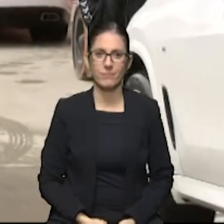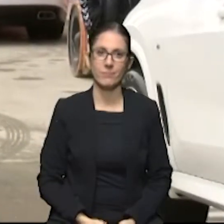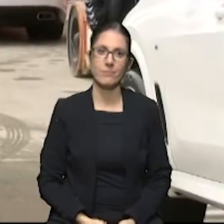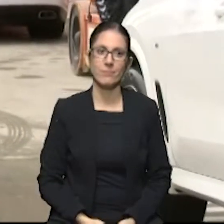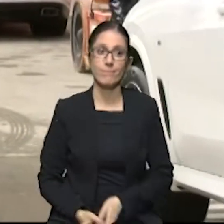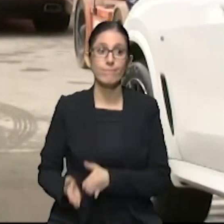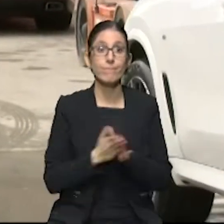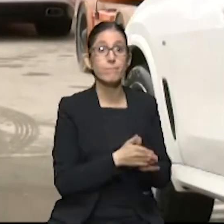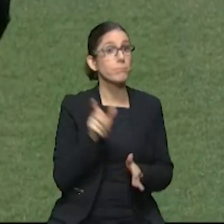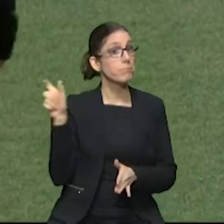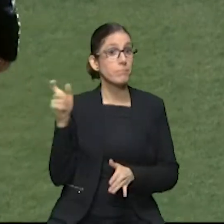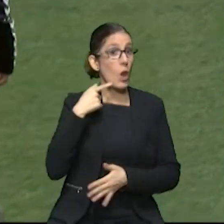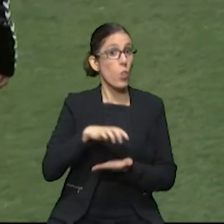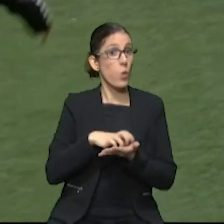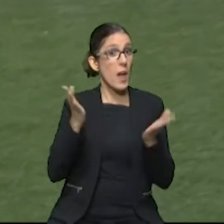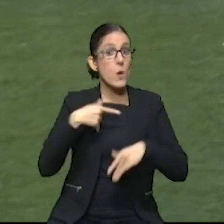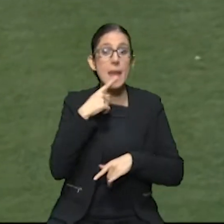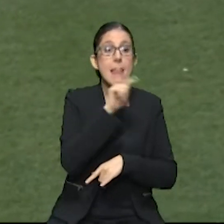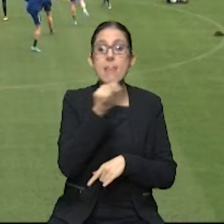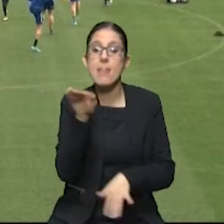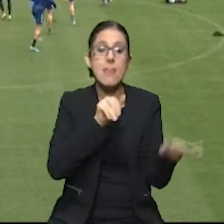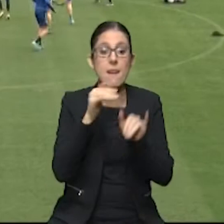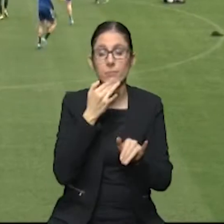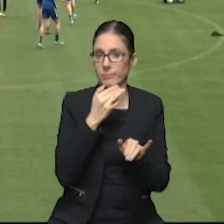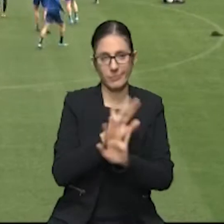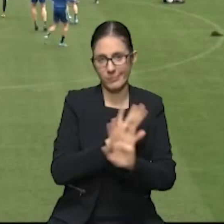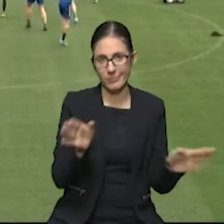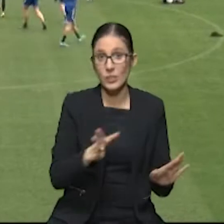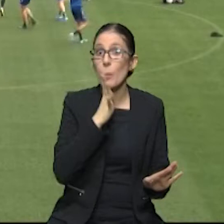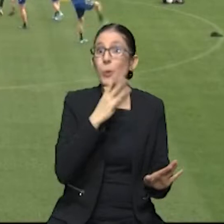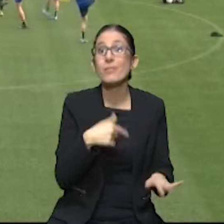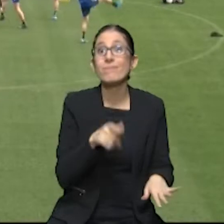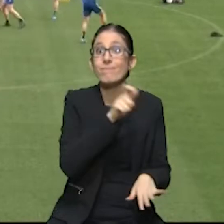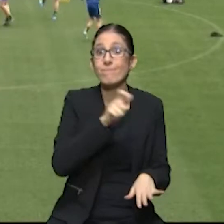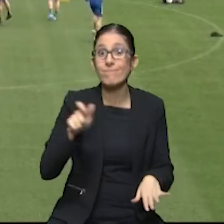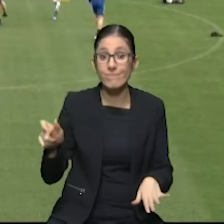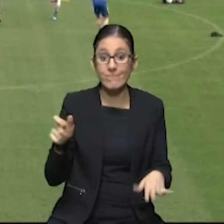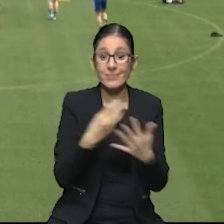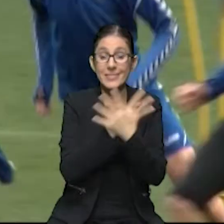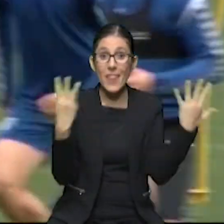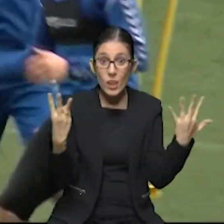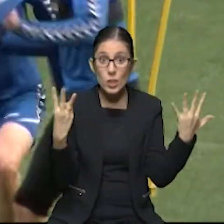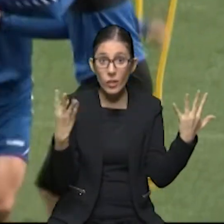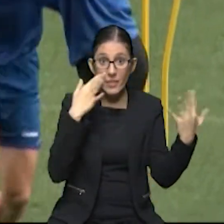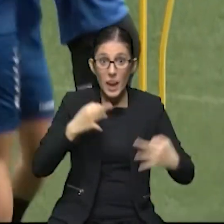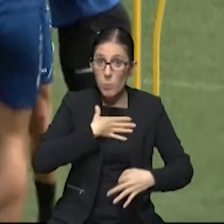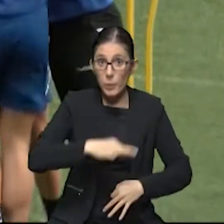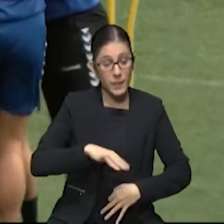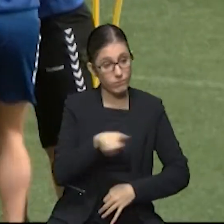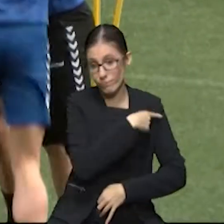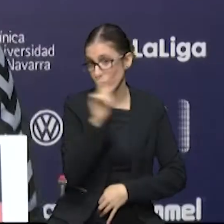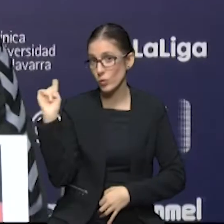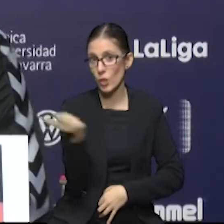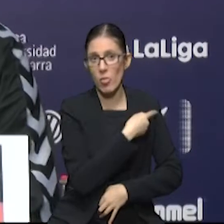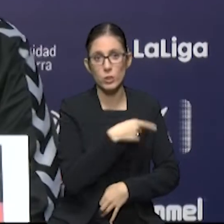Pocas dudas ha tenido en esta ocasión Arrasate para confeccionar la convocatoria pues citaba a los 18 futbolistas disponibles para recibir este sábado al Valladolid.